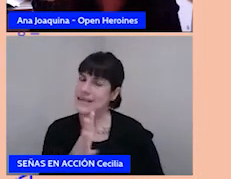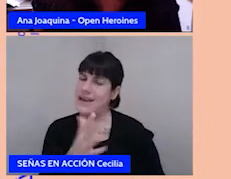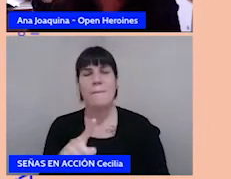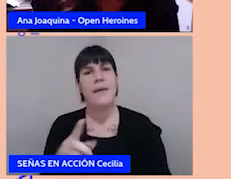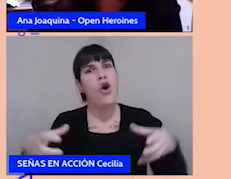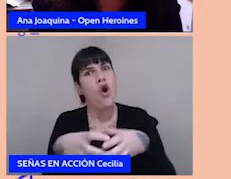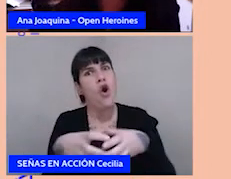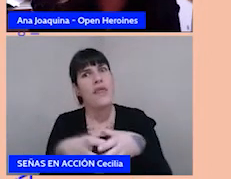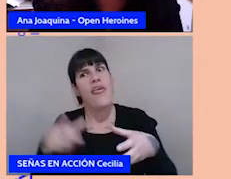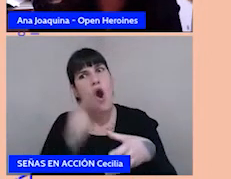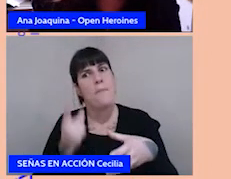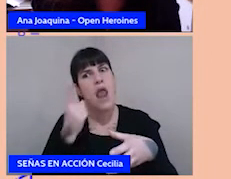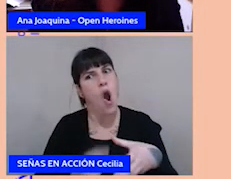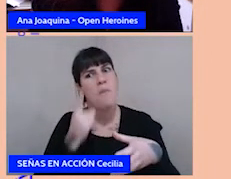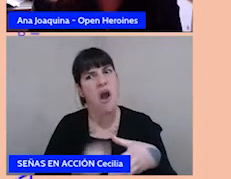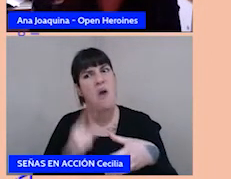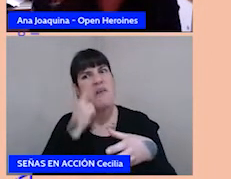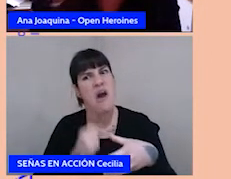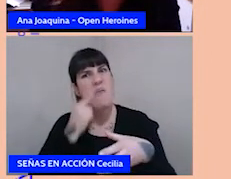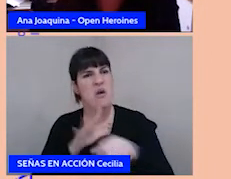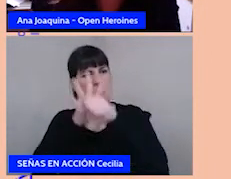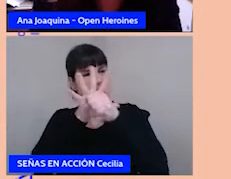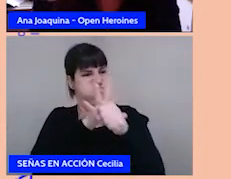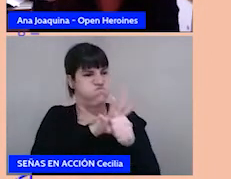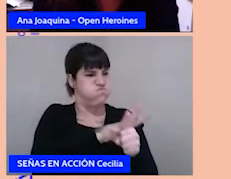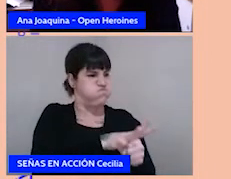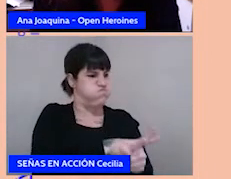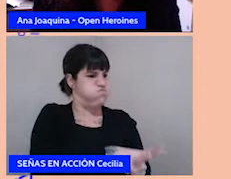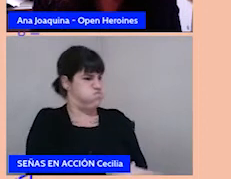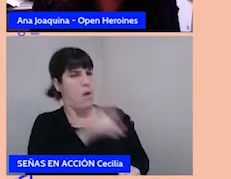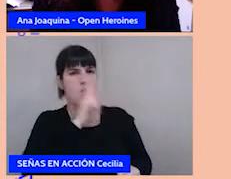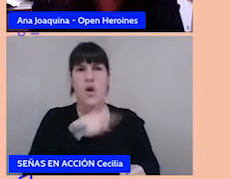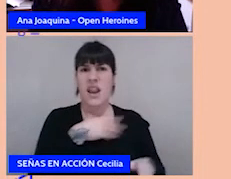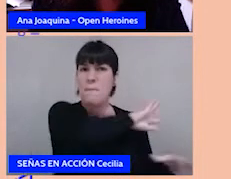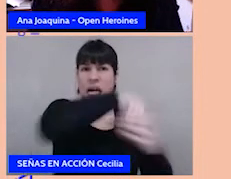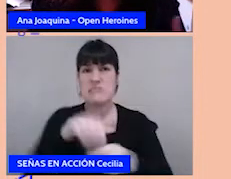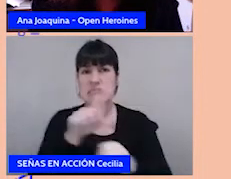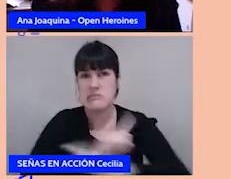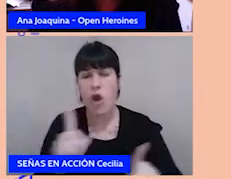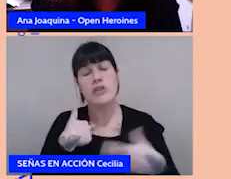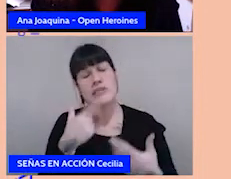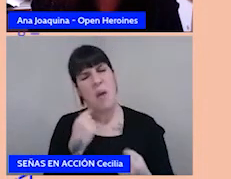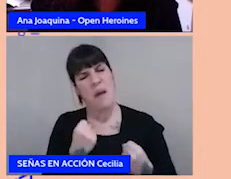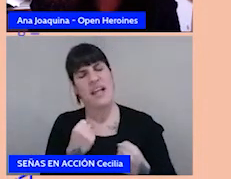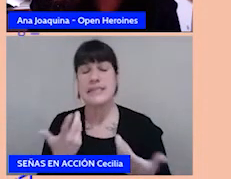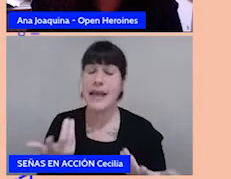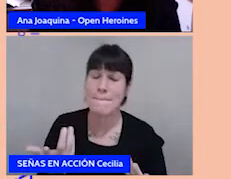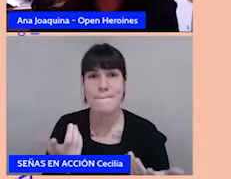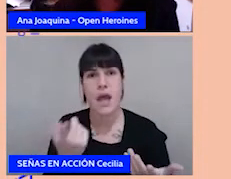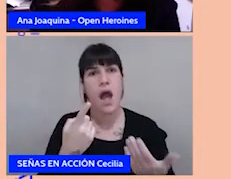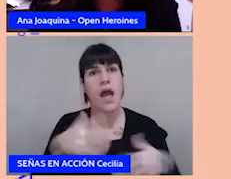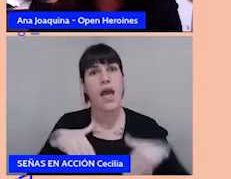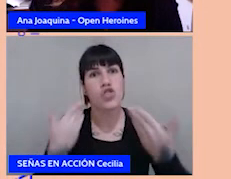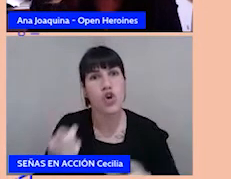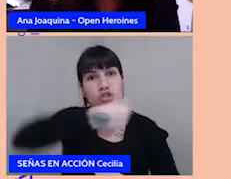persistiendo códigos que no necesariamente favorecen la participación de las mujeres, ¿no? Entonces, Open Heroines se da como un espacio